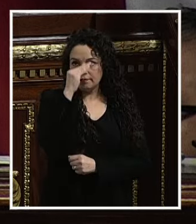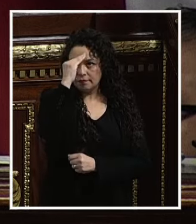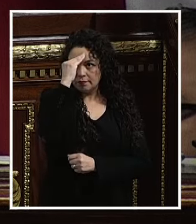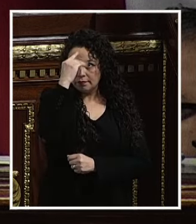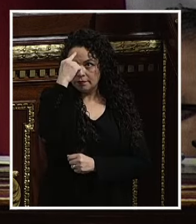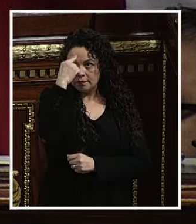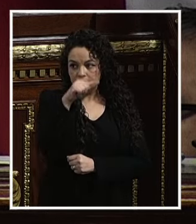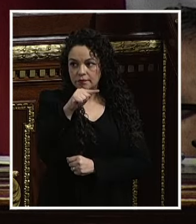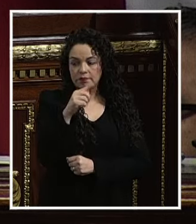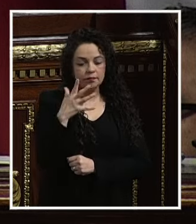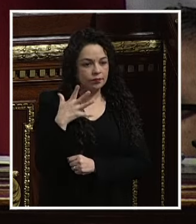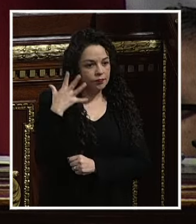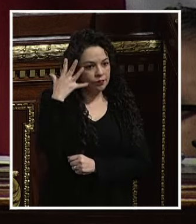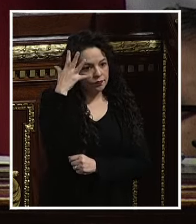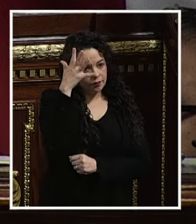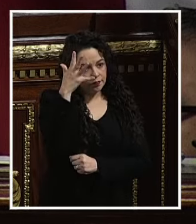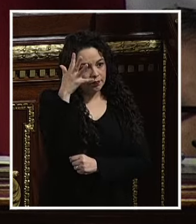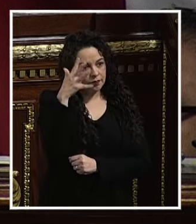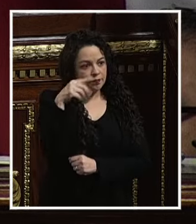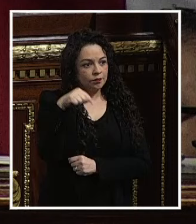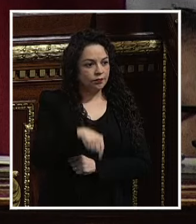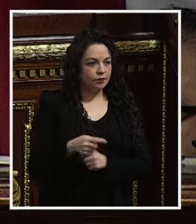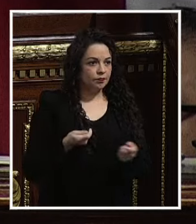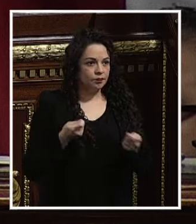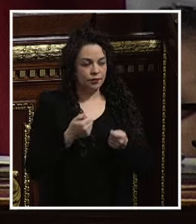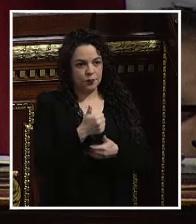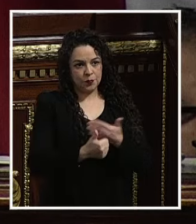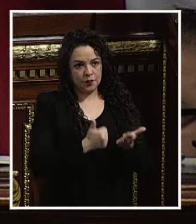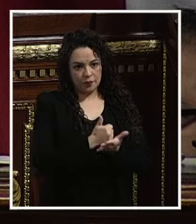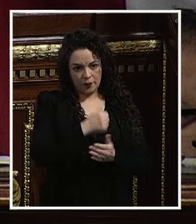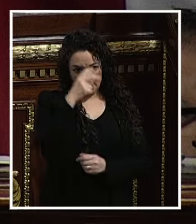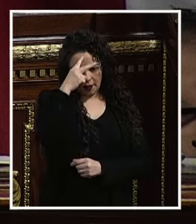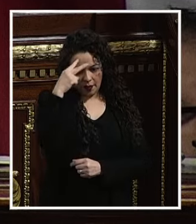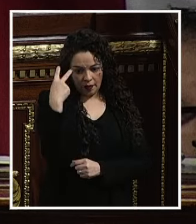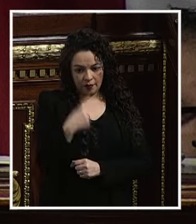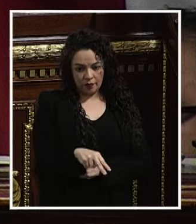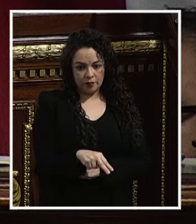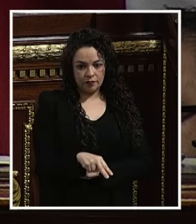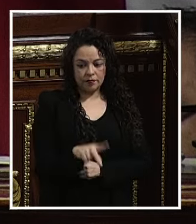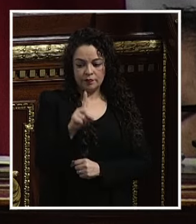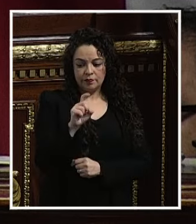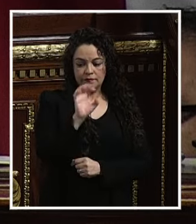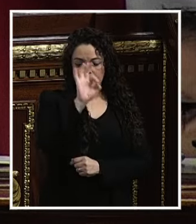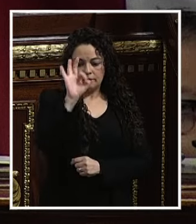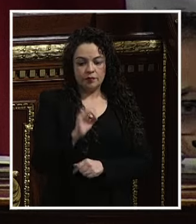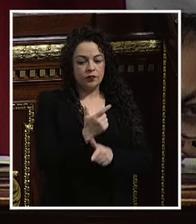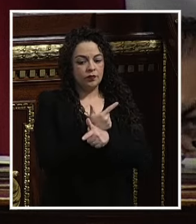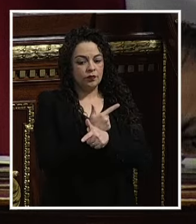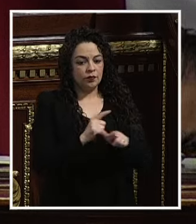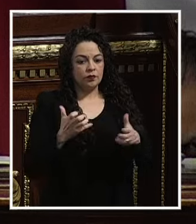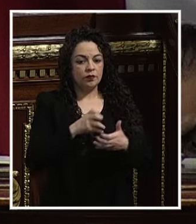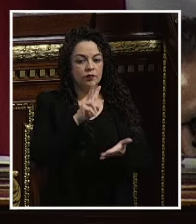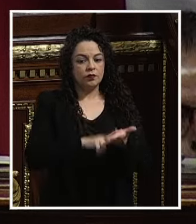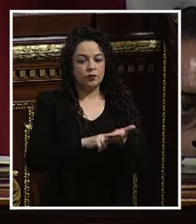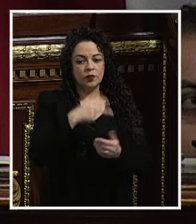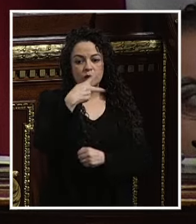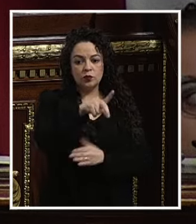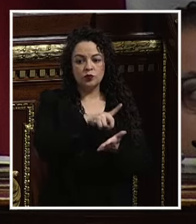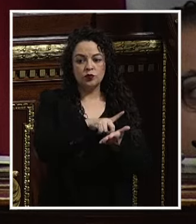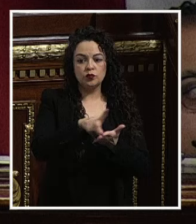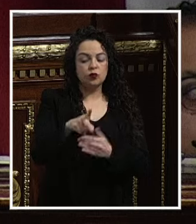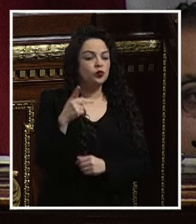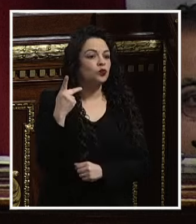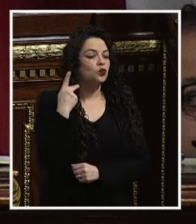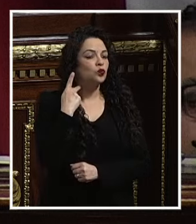y esperanzas. Ejercieron en plena libertad sus derechos políticos y trazaron la